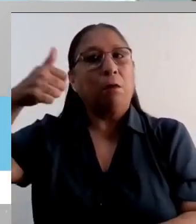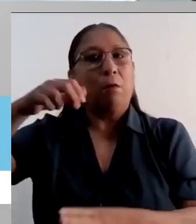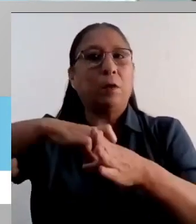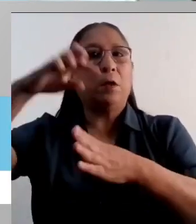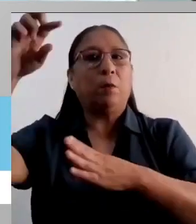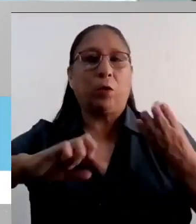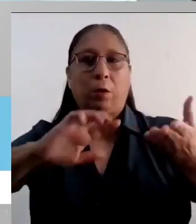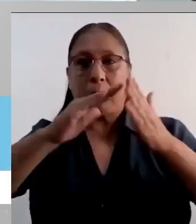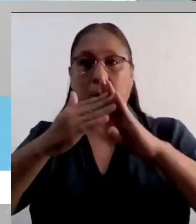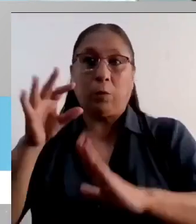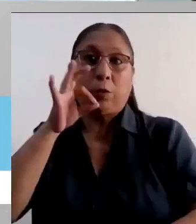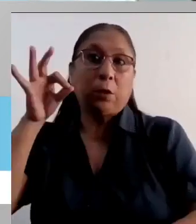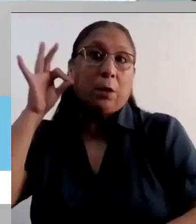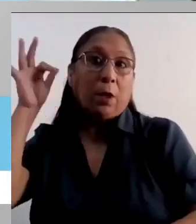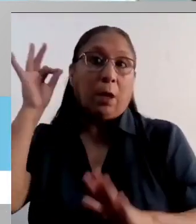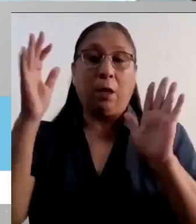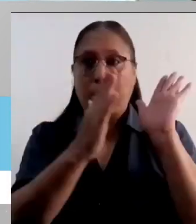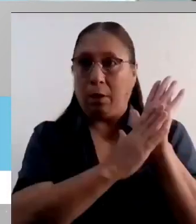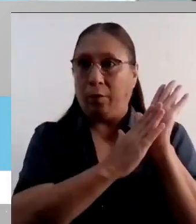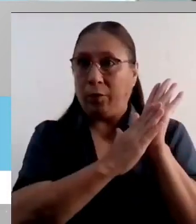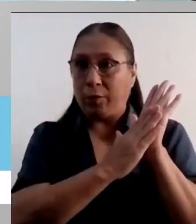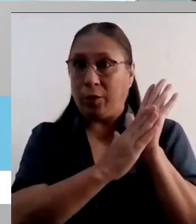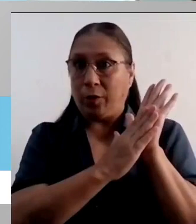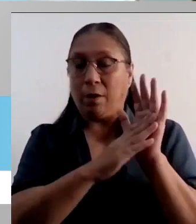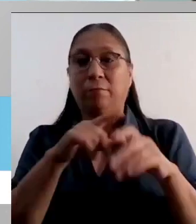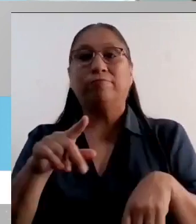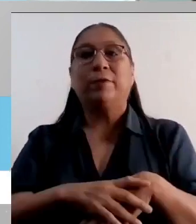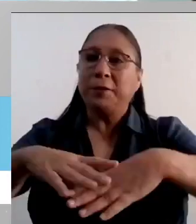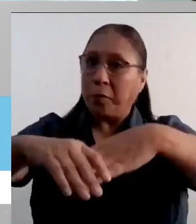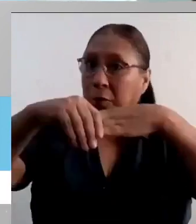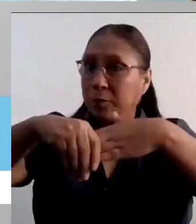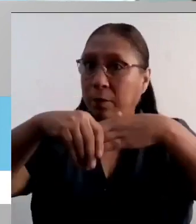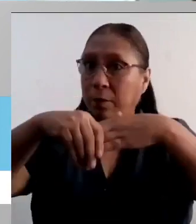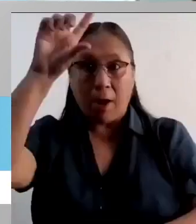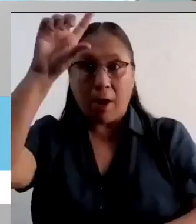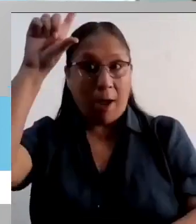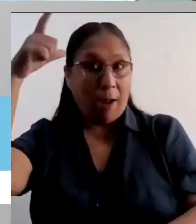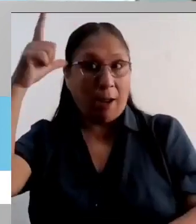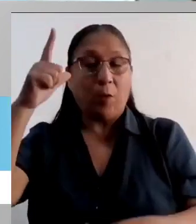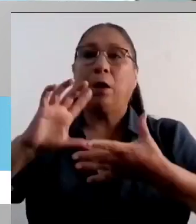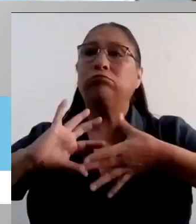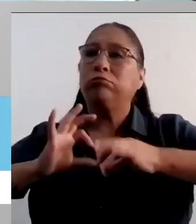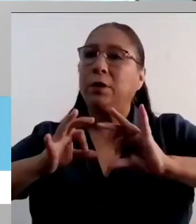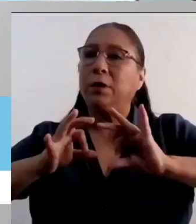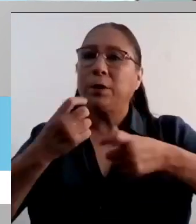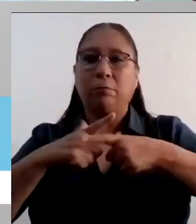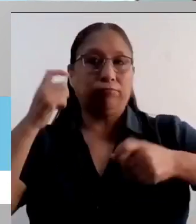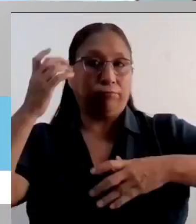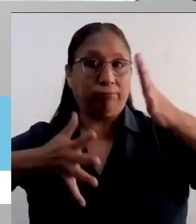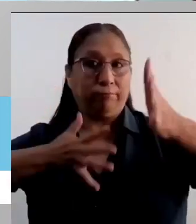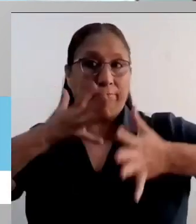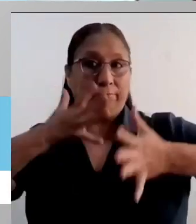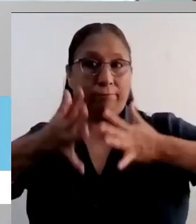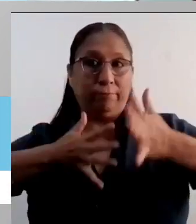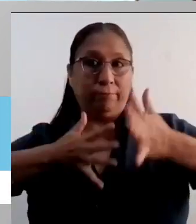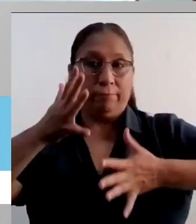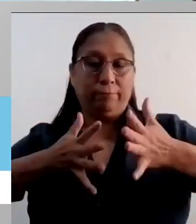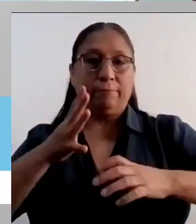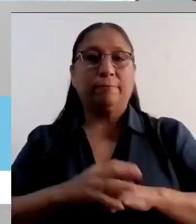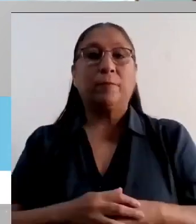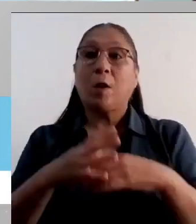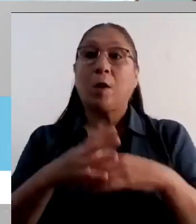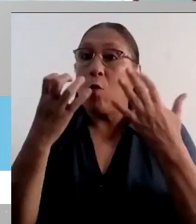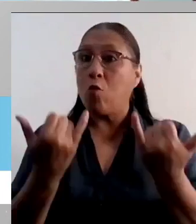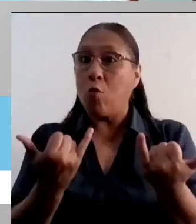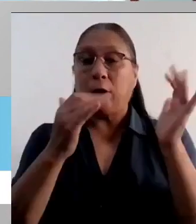pueblos indígenas de la Defensoría del Pueblo. Saludamos también a Laura Montes, intérprete de lengua de señas. Hoy en